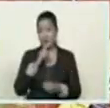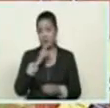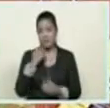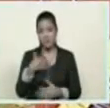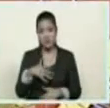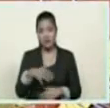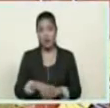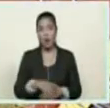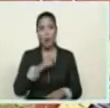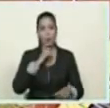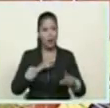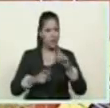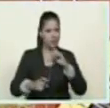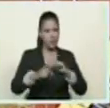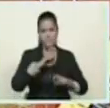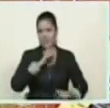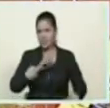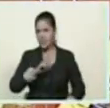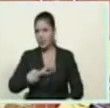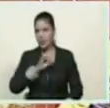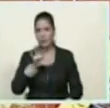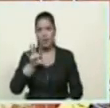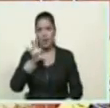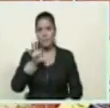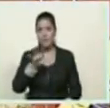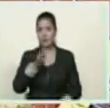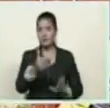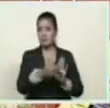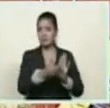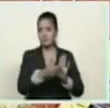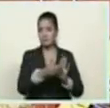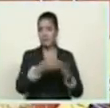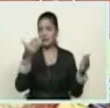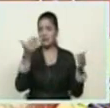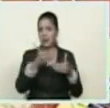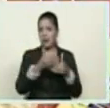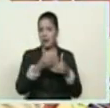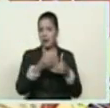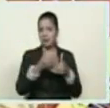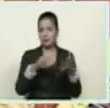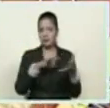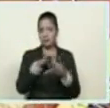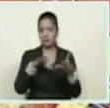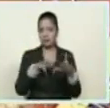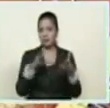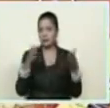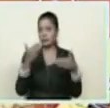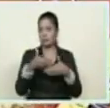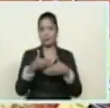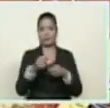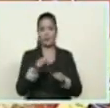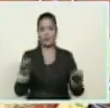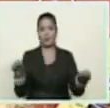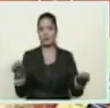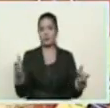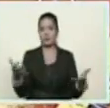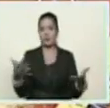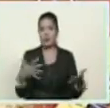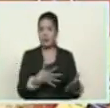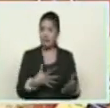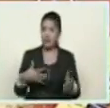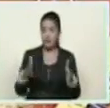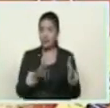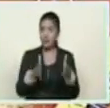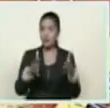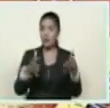cuando los enemigos de la patria y nuestros adversarios trancaron el camino cuando nos quisieron